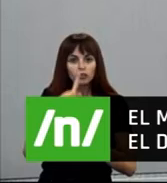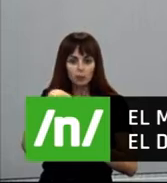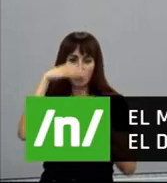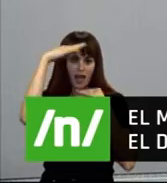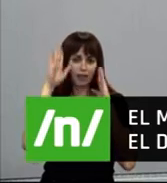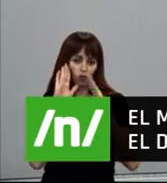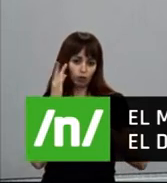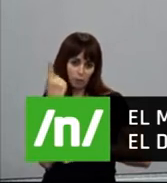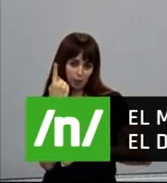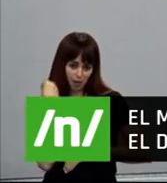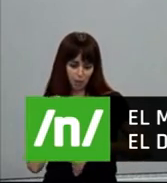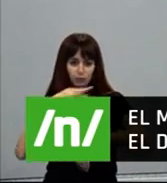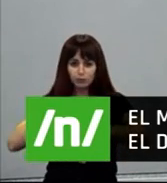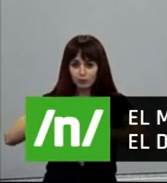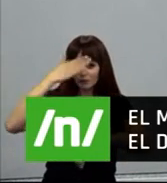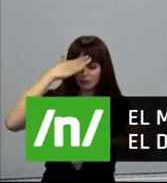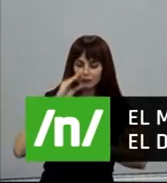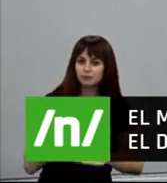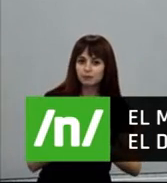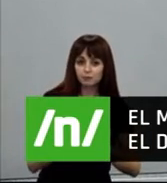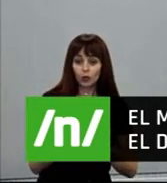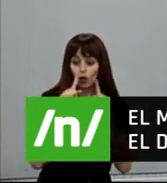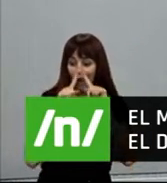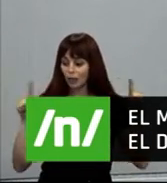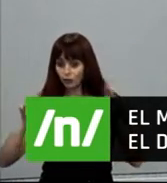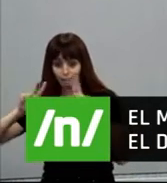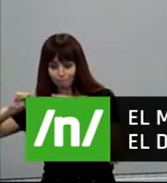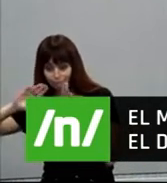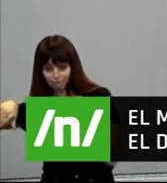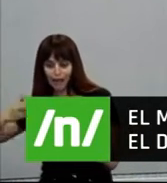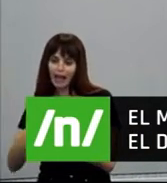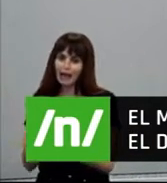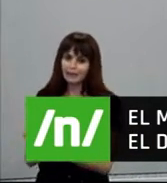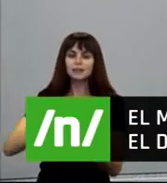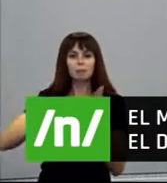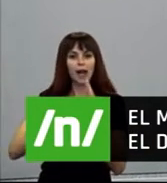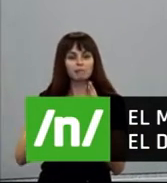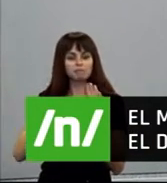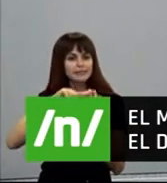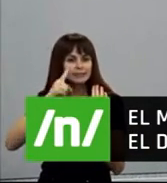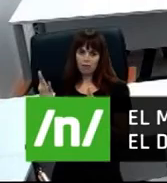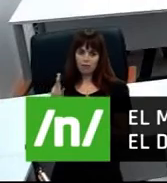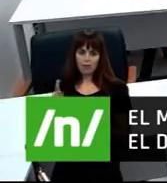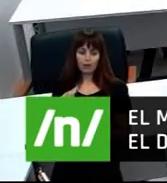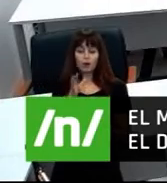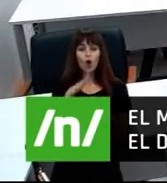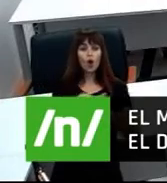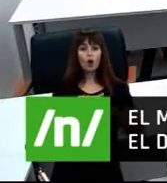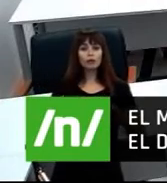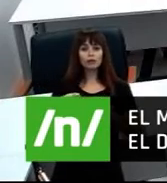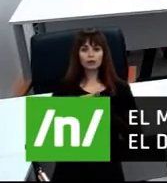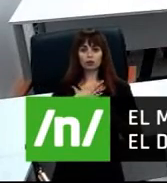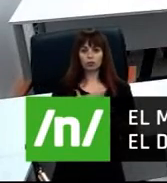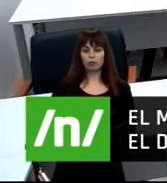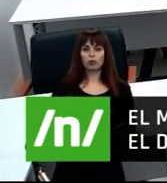Y por ello, antes de finalizar el año, presentaremos un plan integral de mejora de la atención primaria. Impulso a la